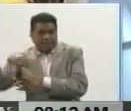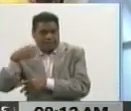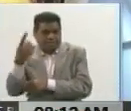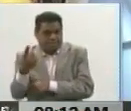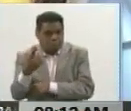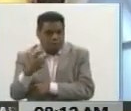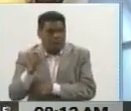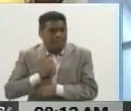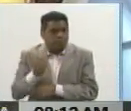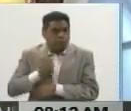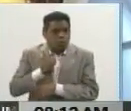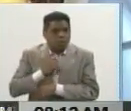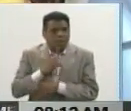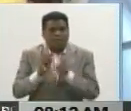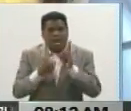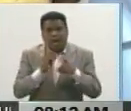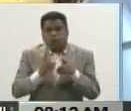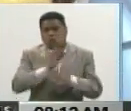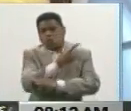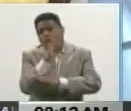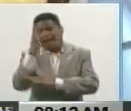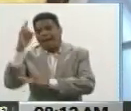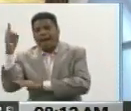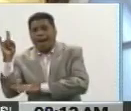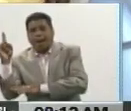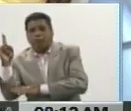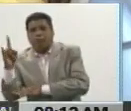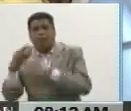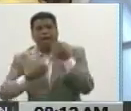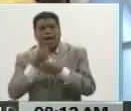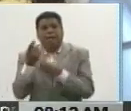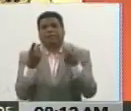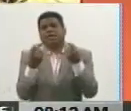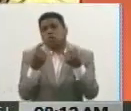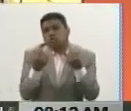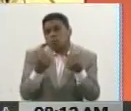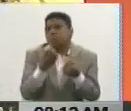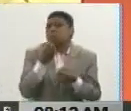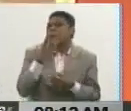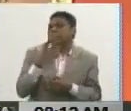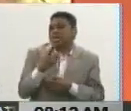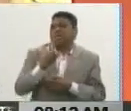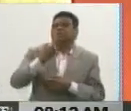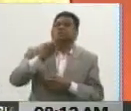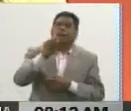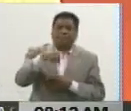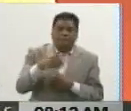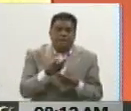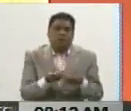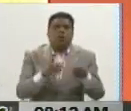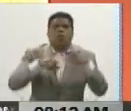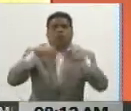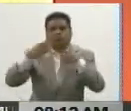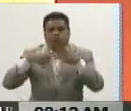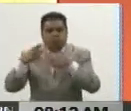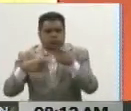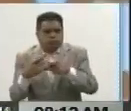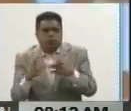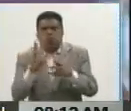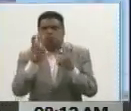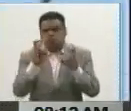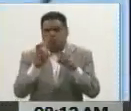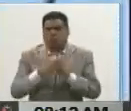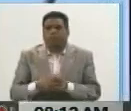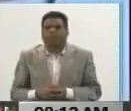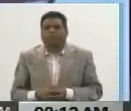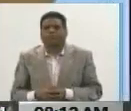el aprovechamiento de alguno de esos árboles, cumple su función económica y a la vez eso se repone y continúa la función ambiental. ¿Han trabajado